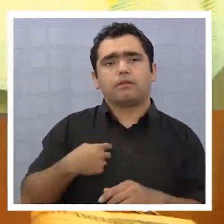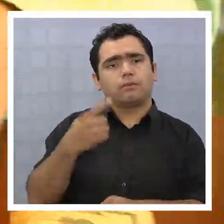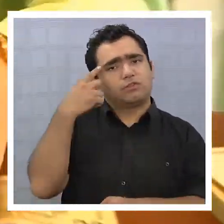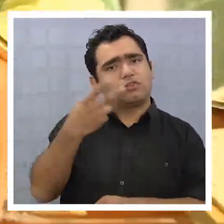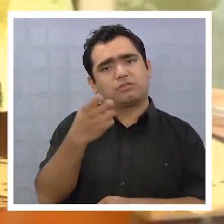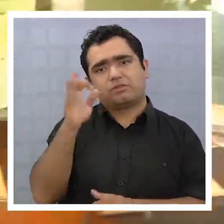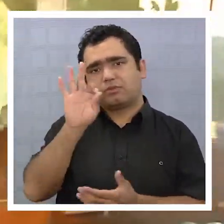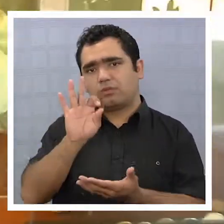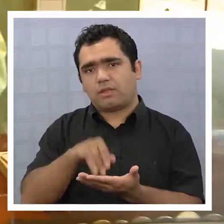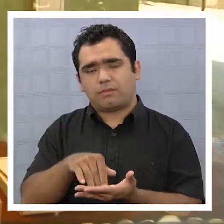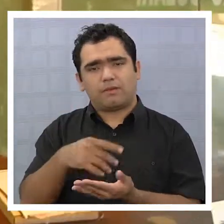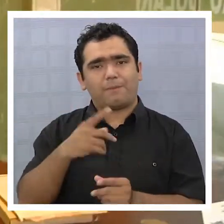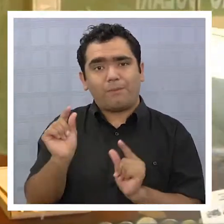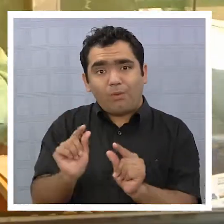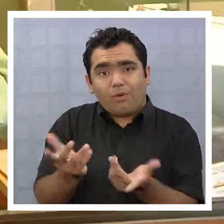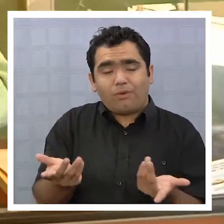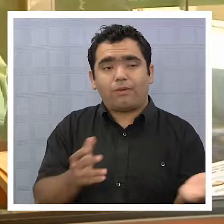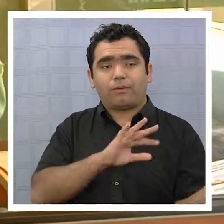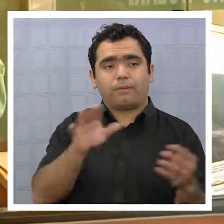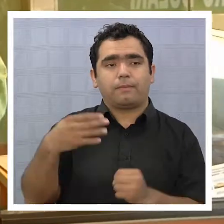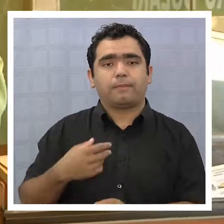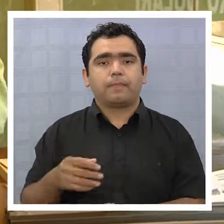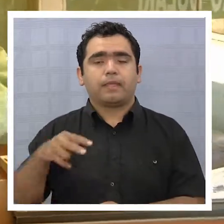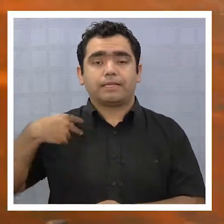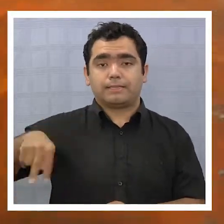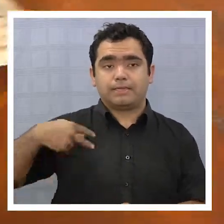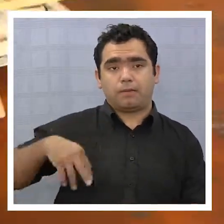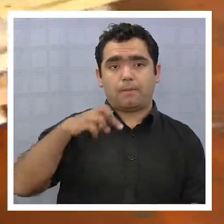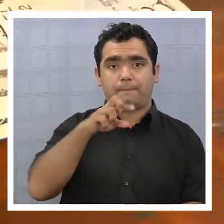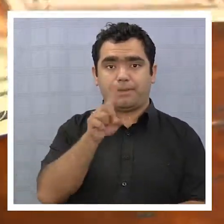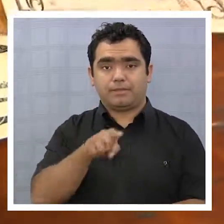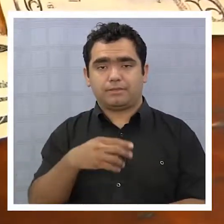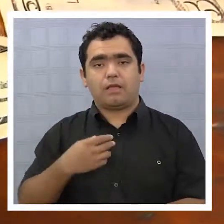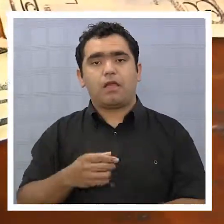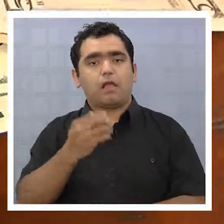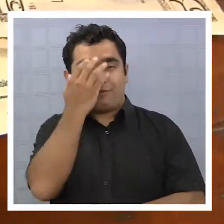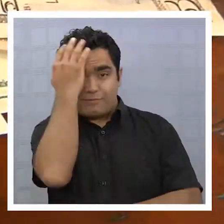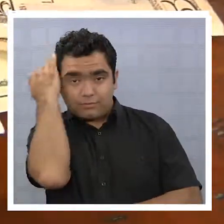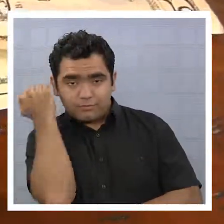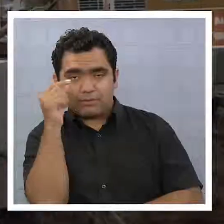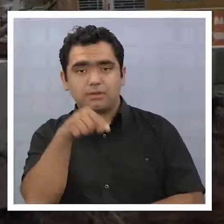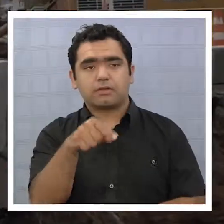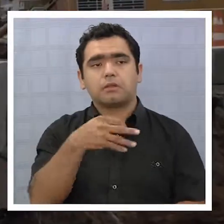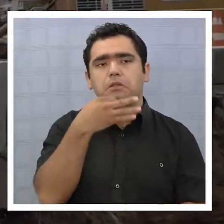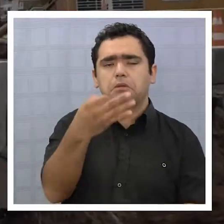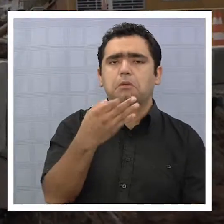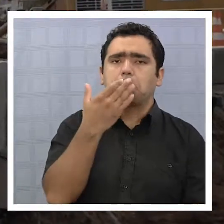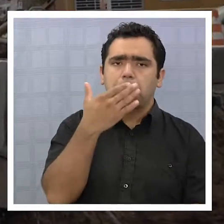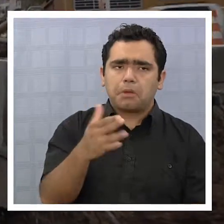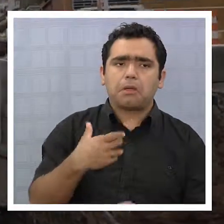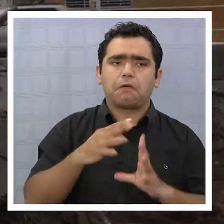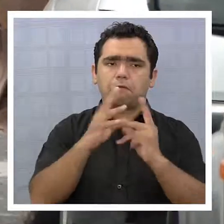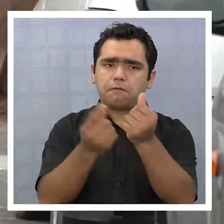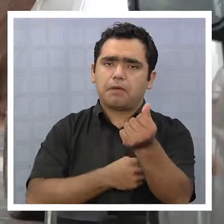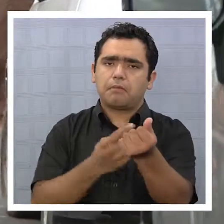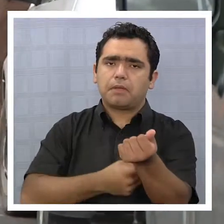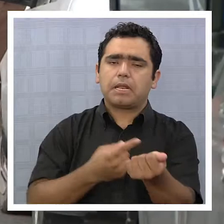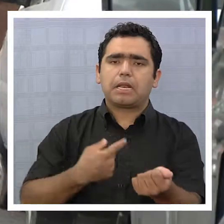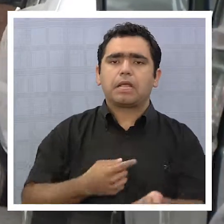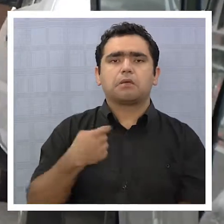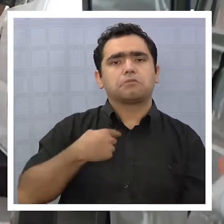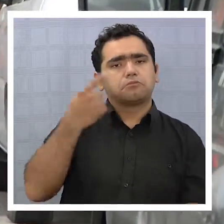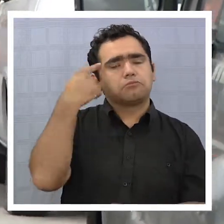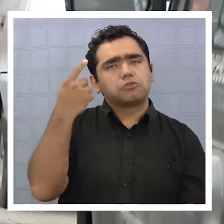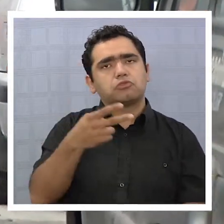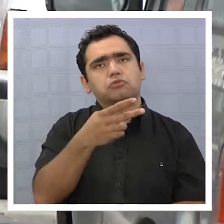mientras en su semana distrital el senador ps fulvio rossi aclaró que mejor aún para una familia sería un ingreso mínimo superior a